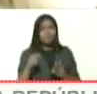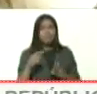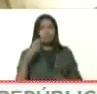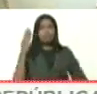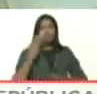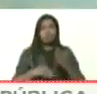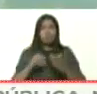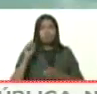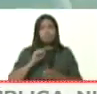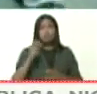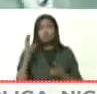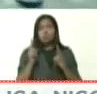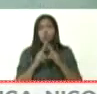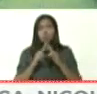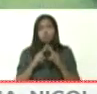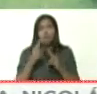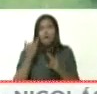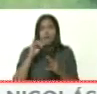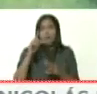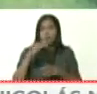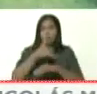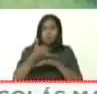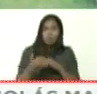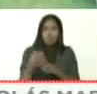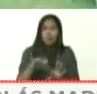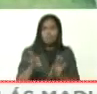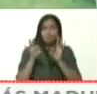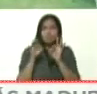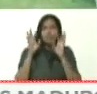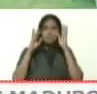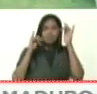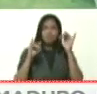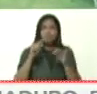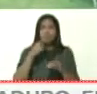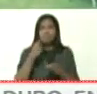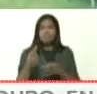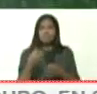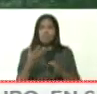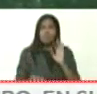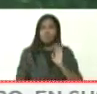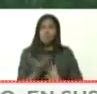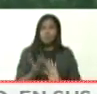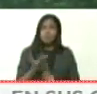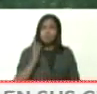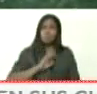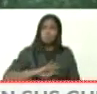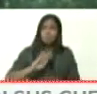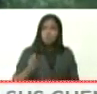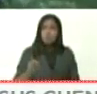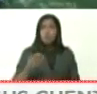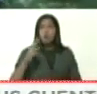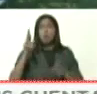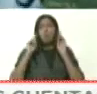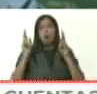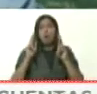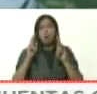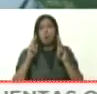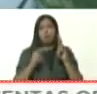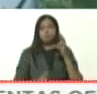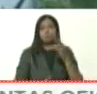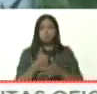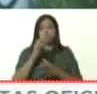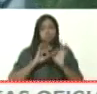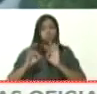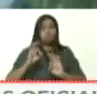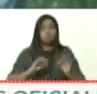amputados por no conocer de la existencia del programa. Eso que usted dice es algo importante, y ojalá se multipliquen